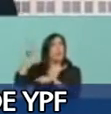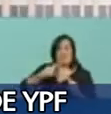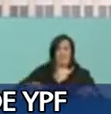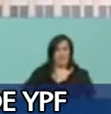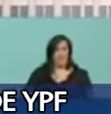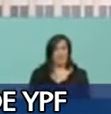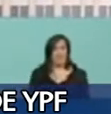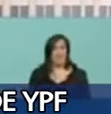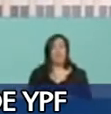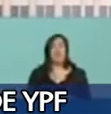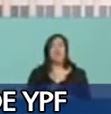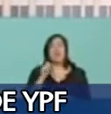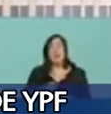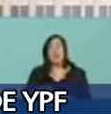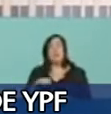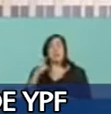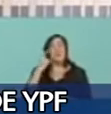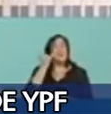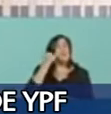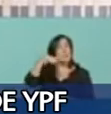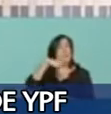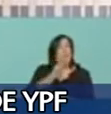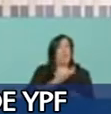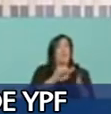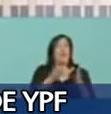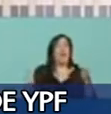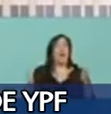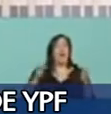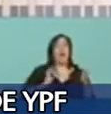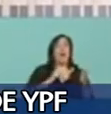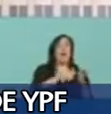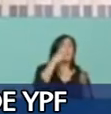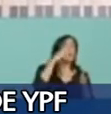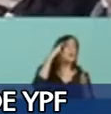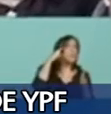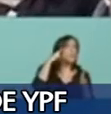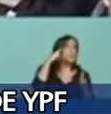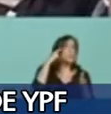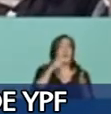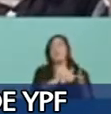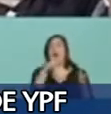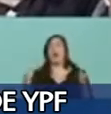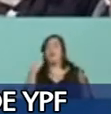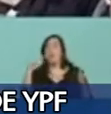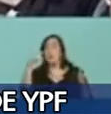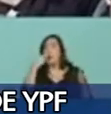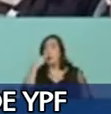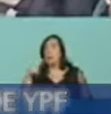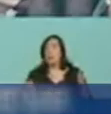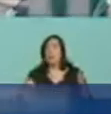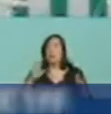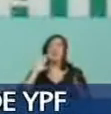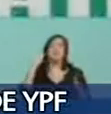recursos la utilidad neta de ypf entre el año 1999 y 2011 ha sido de 16